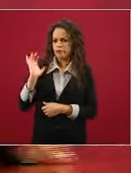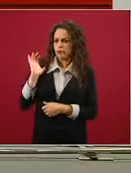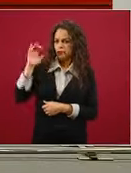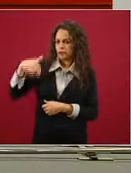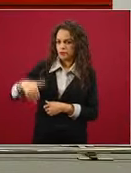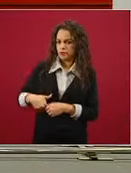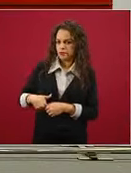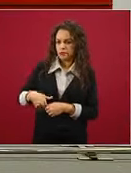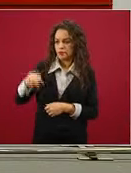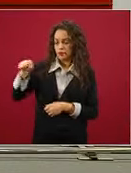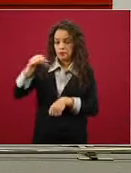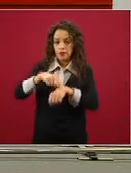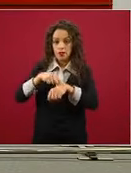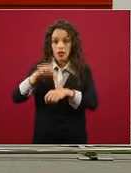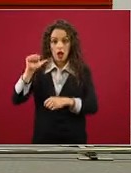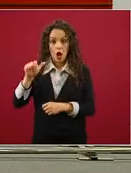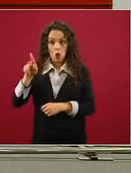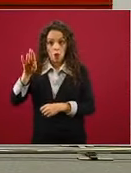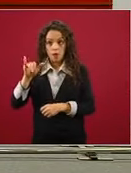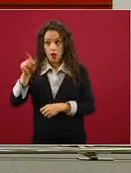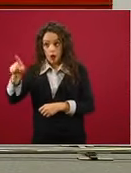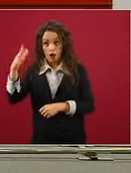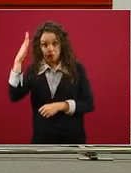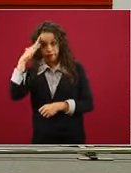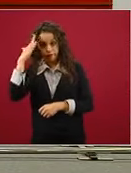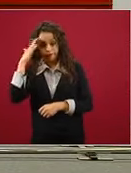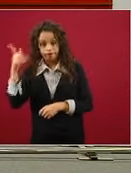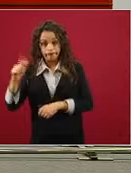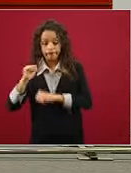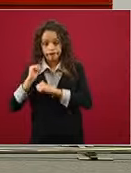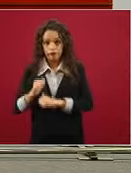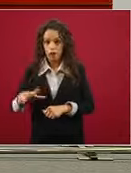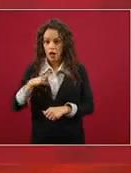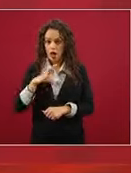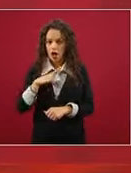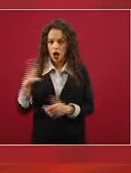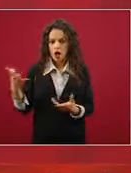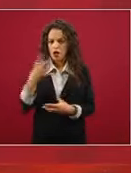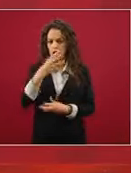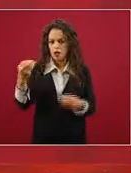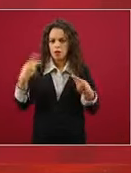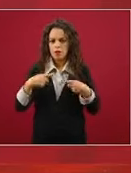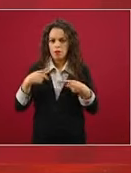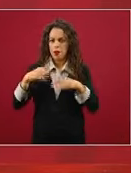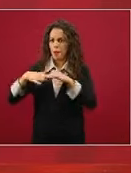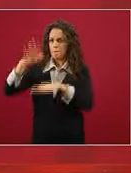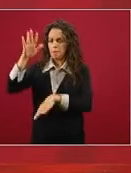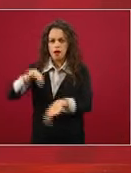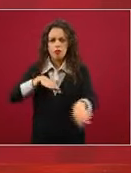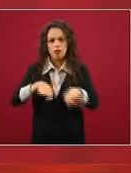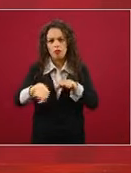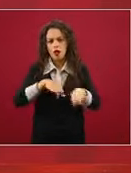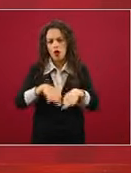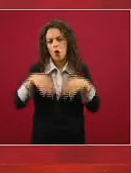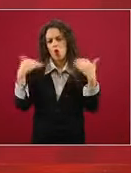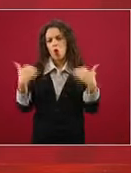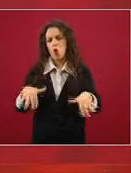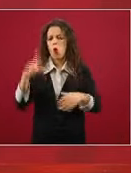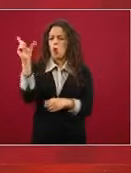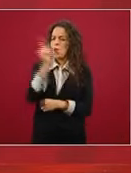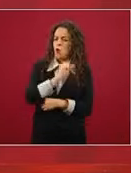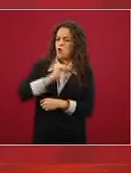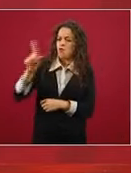doctor Alomía, tiene más de 500 trabajadores de primera,